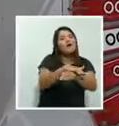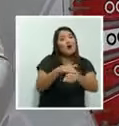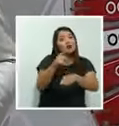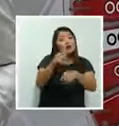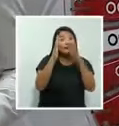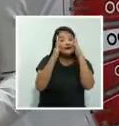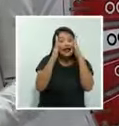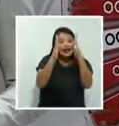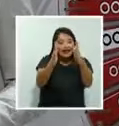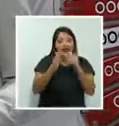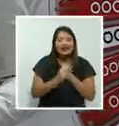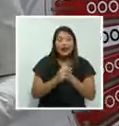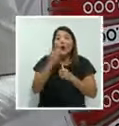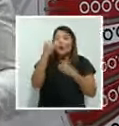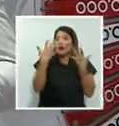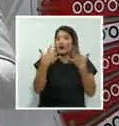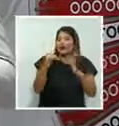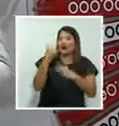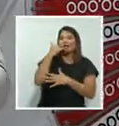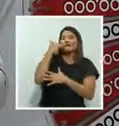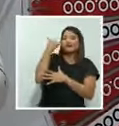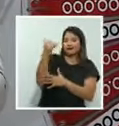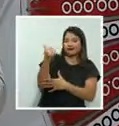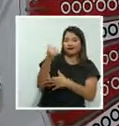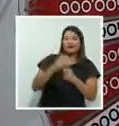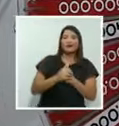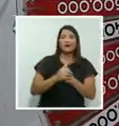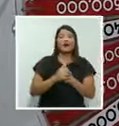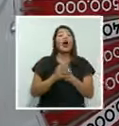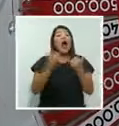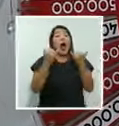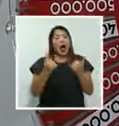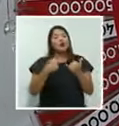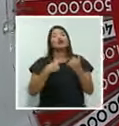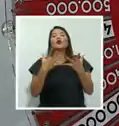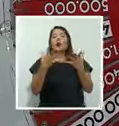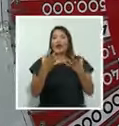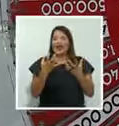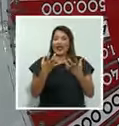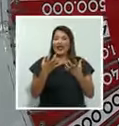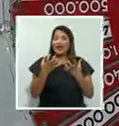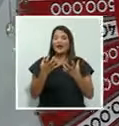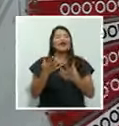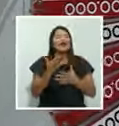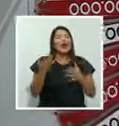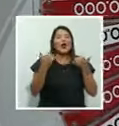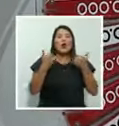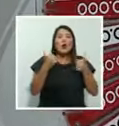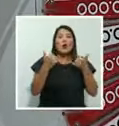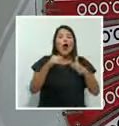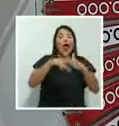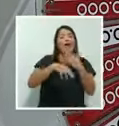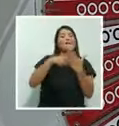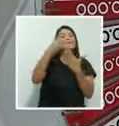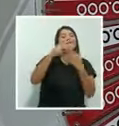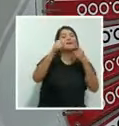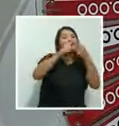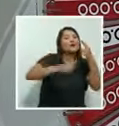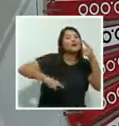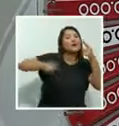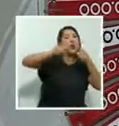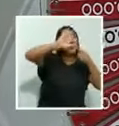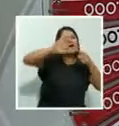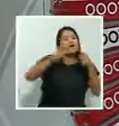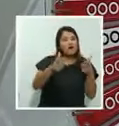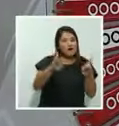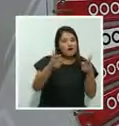atento o atenta, porque ya le van a contactar. Lo que sí quiero en este momento es jugar en la Rueda de la Fortuna y tengo ya